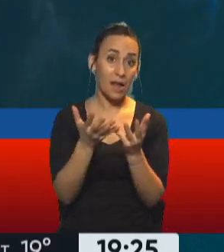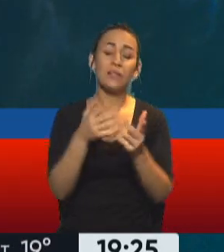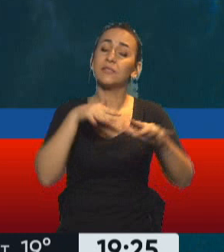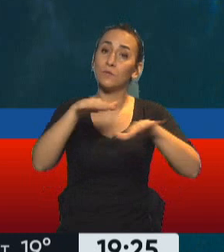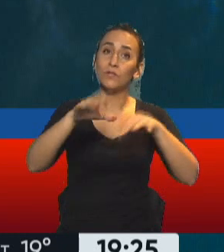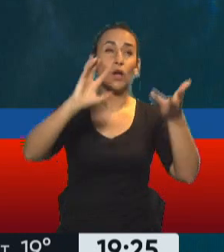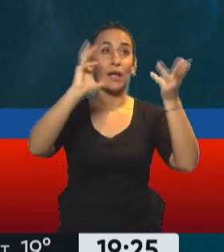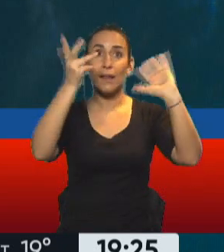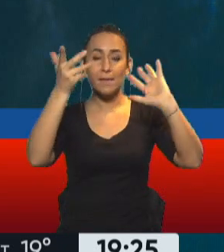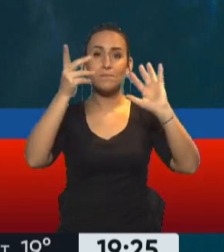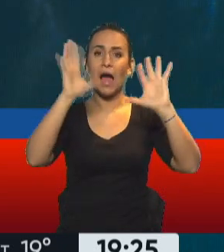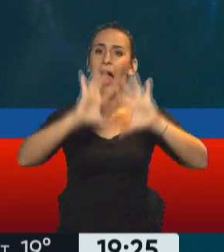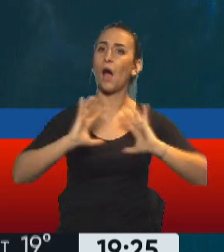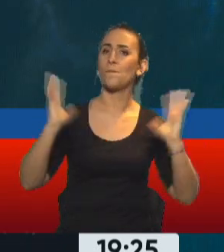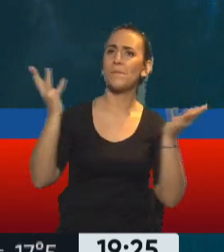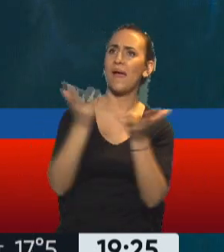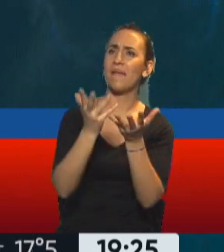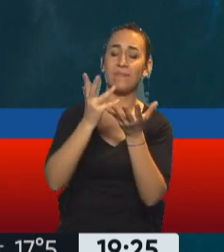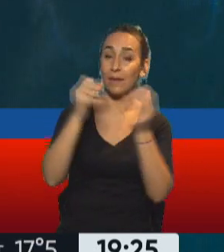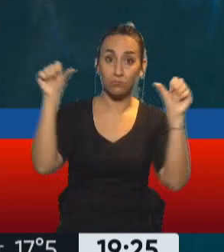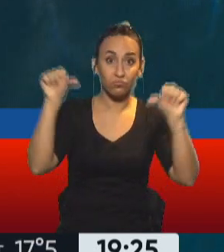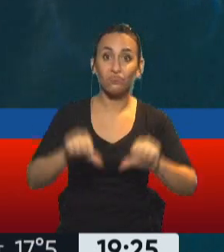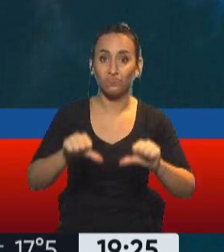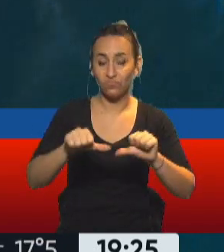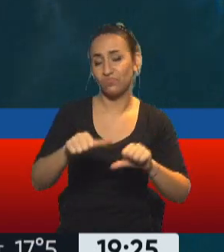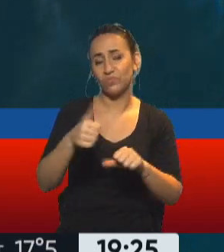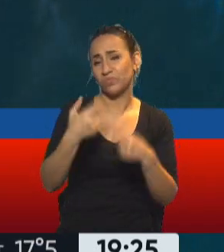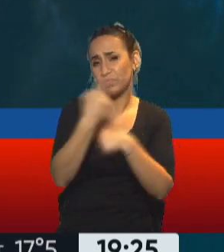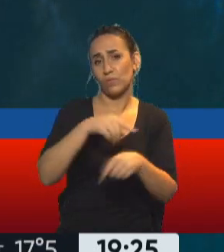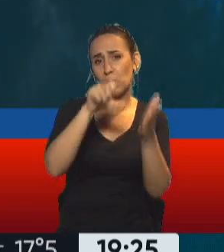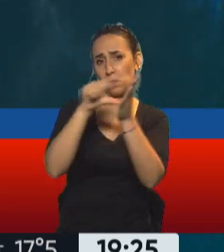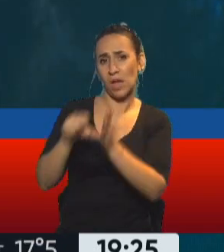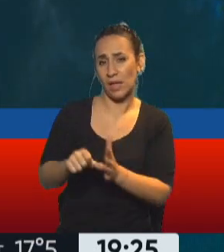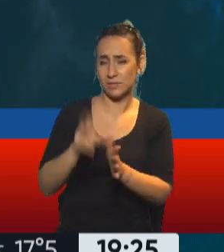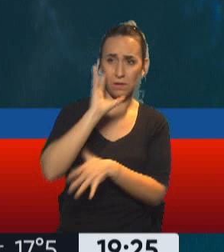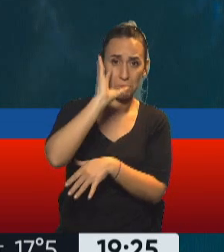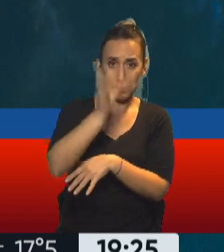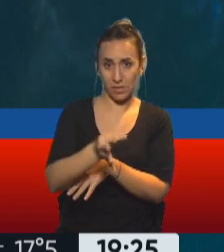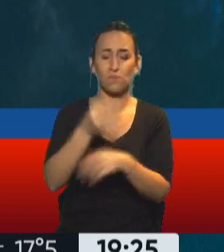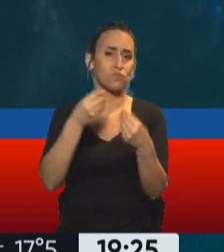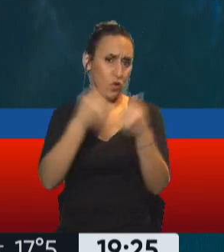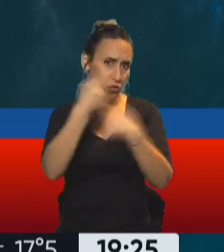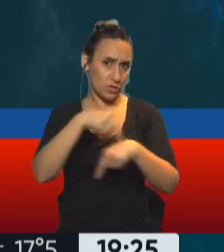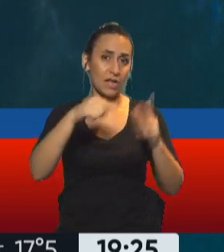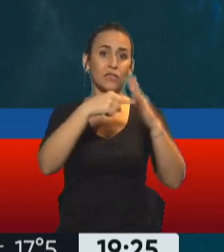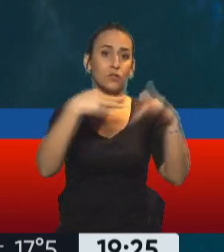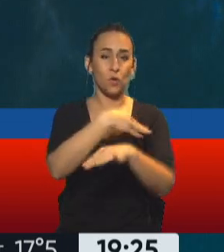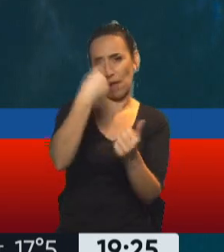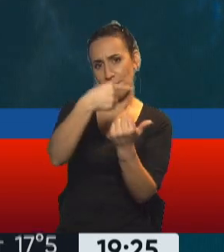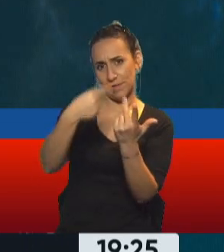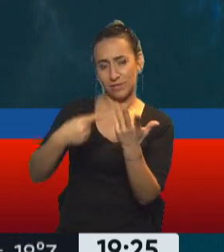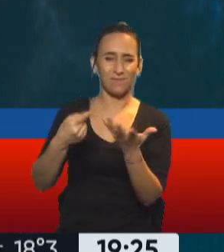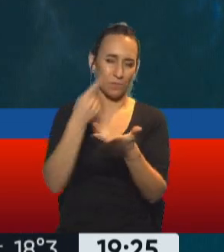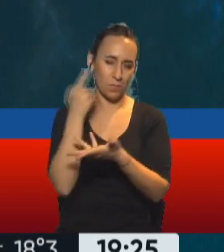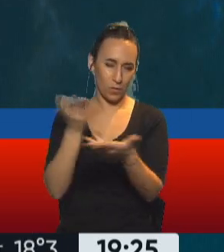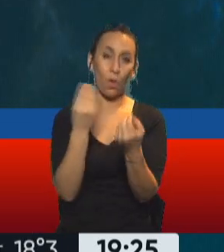distintos países del mundo, y lo estamos viendo cómo golpea y muy fuerte a las distintas, sobre todo ciudades. Ahora vamos a recorrer alguna de ellas, que fueron